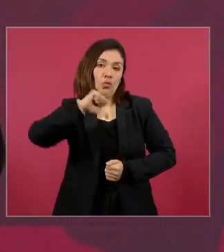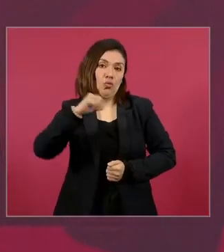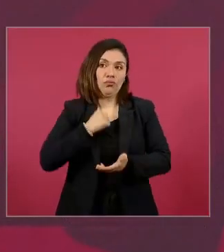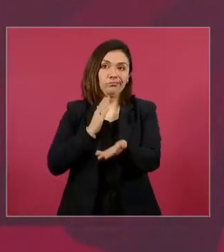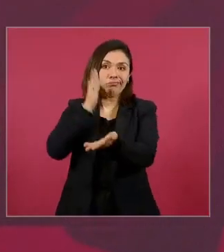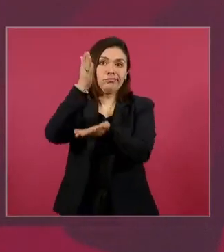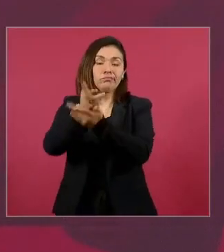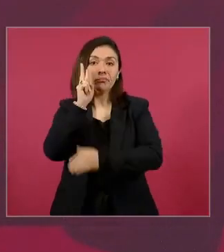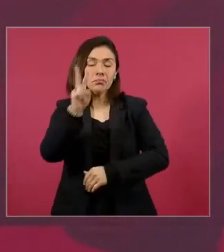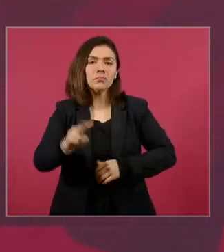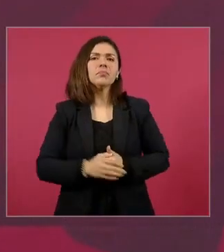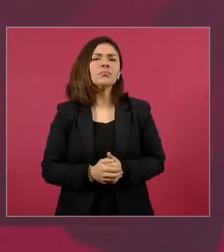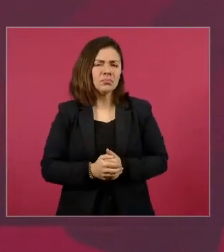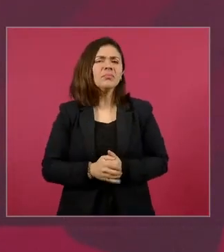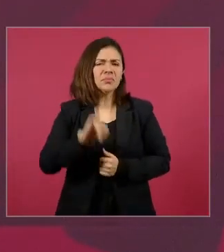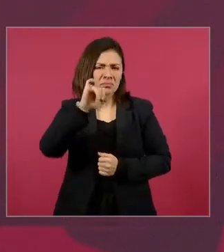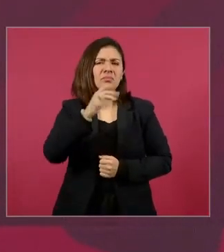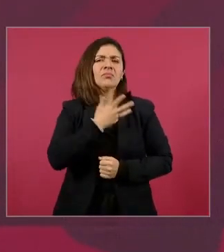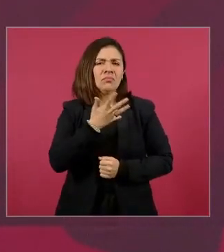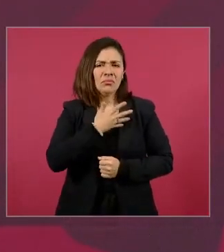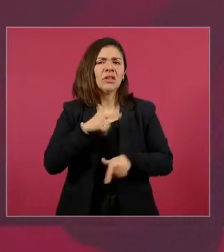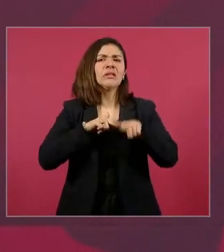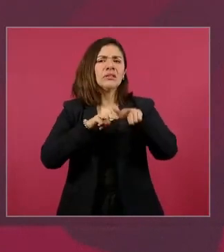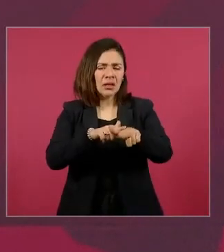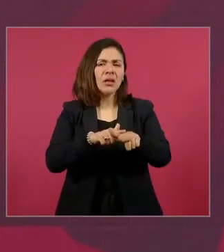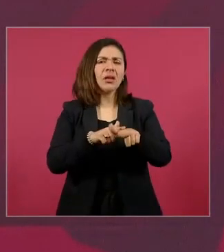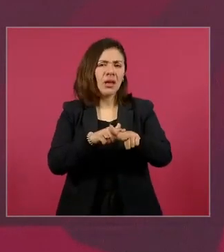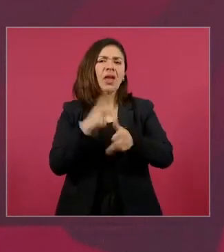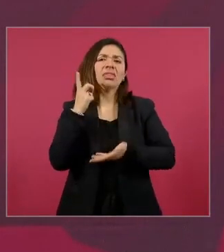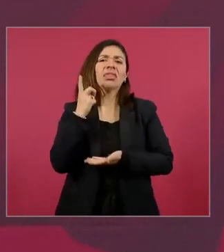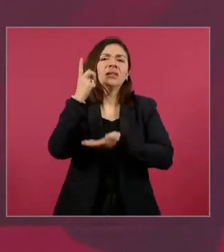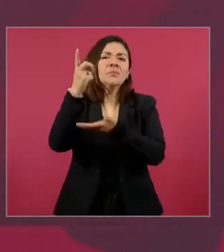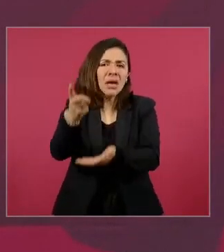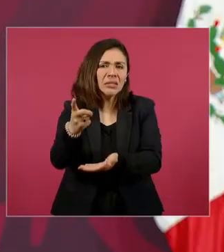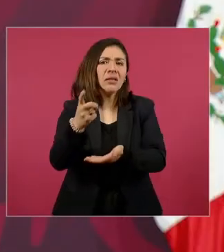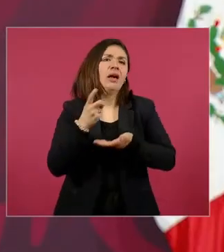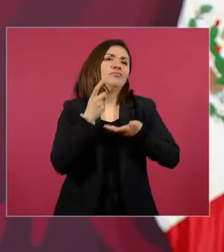Desde luego se siguen entregando despensas,